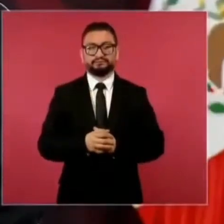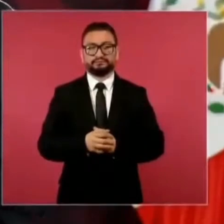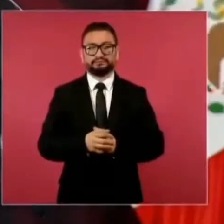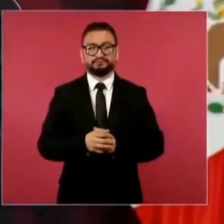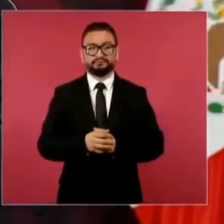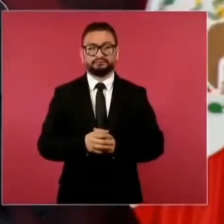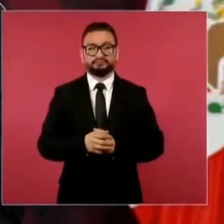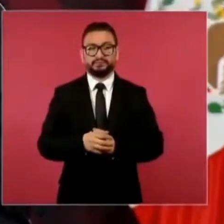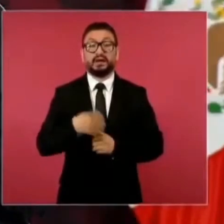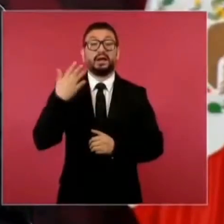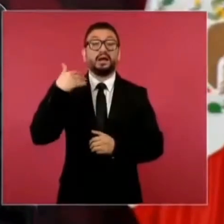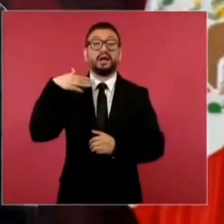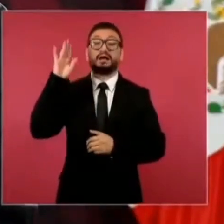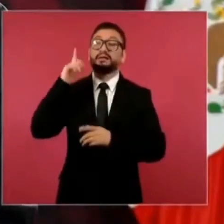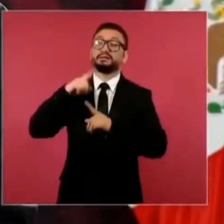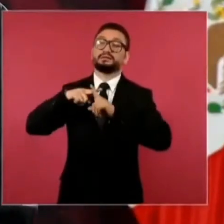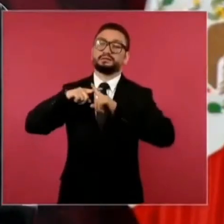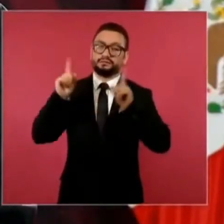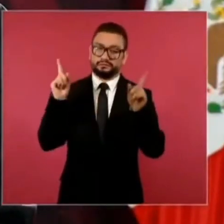como era antes.